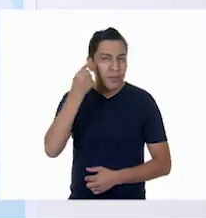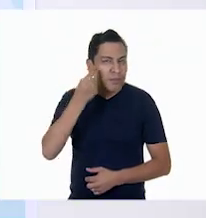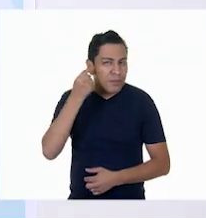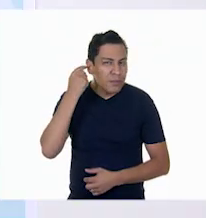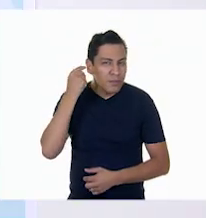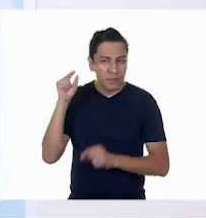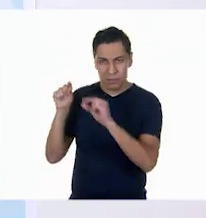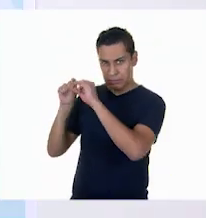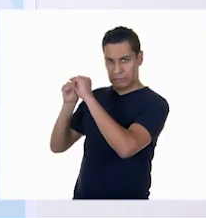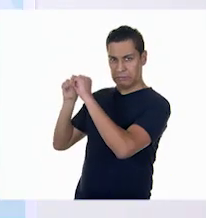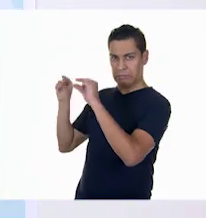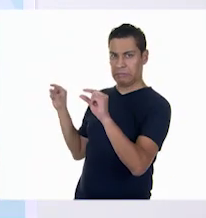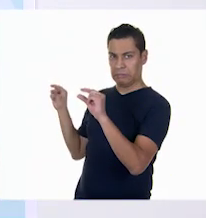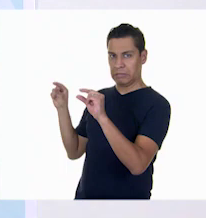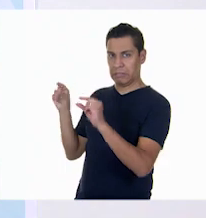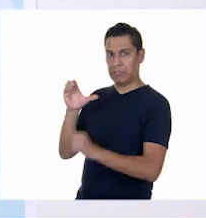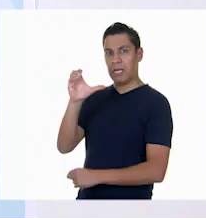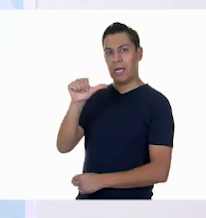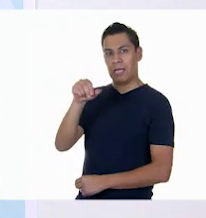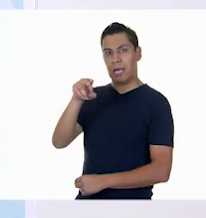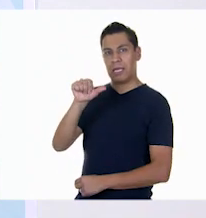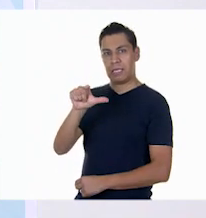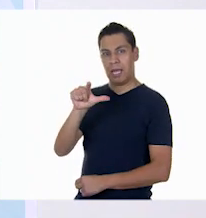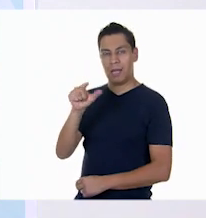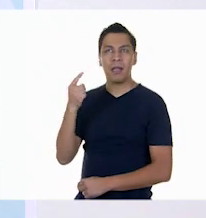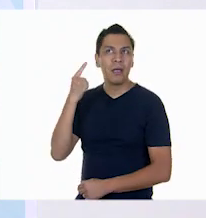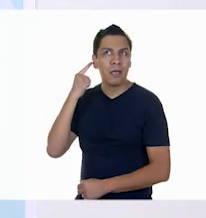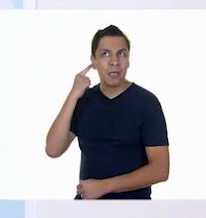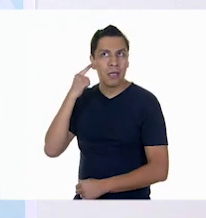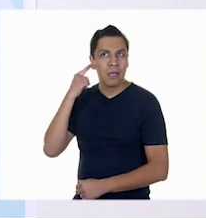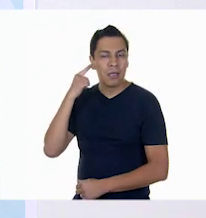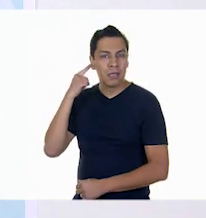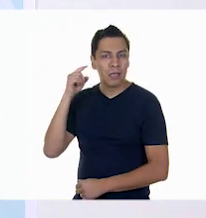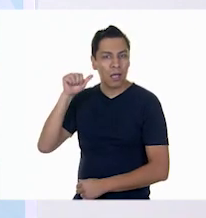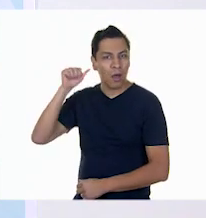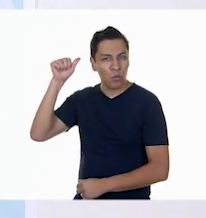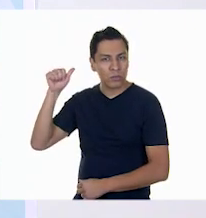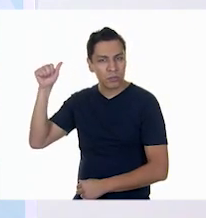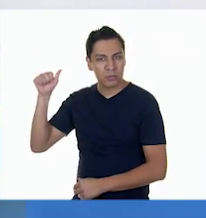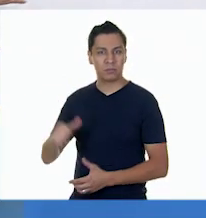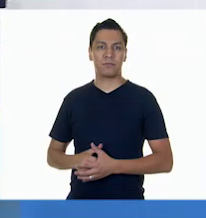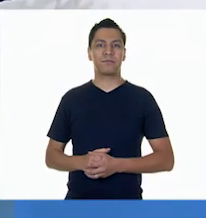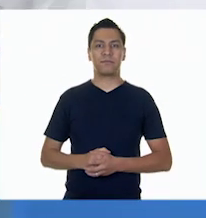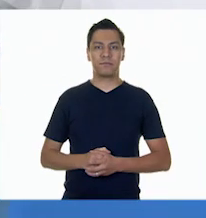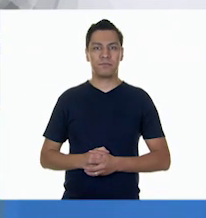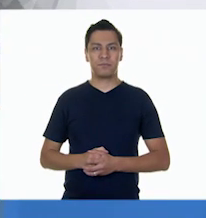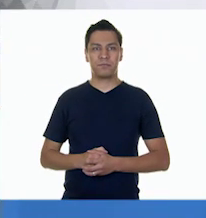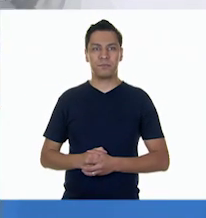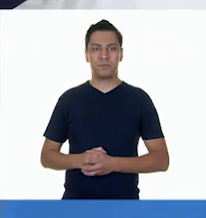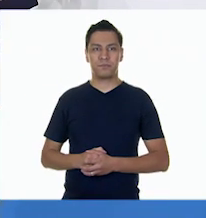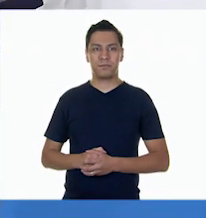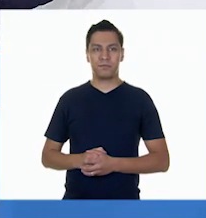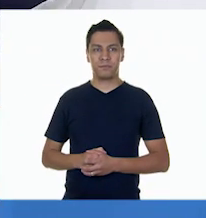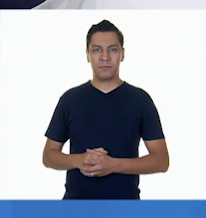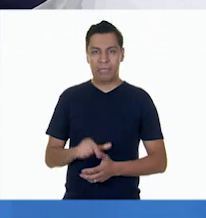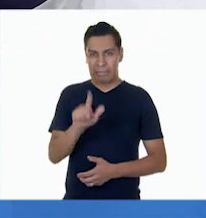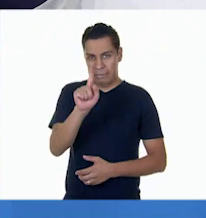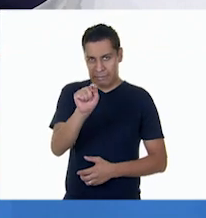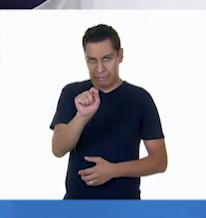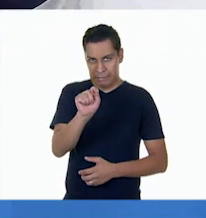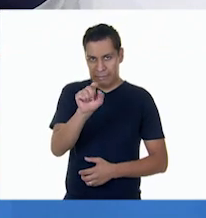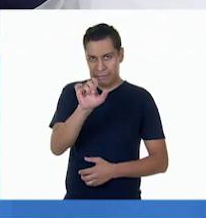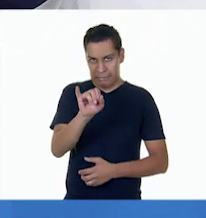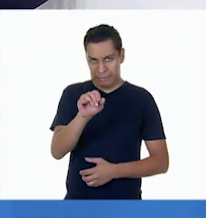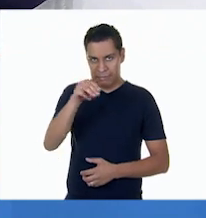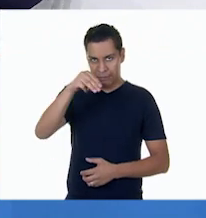bien. Continuando entonces con el tímpano. El tímpano. Que es esta parte que parece un pequeño tamborcito. Lo voy a poner